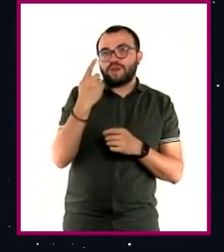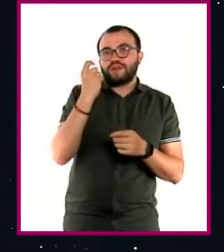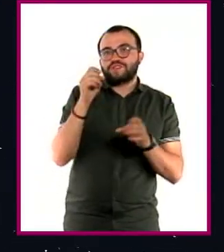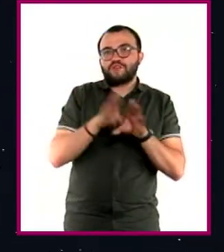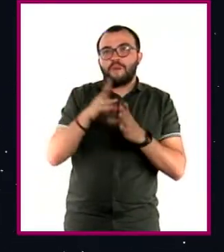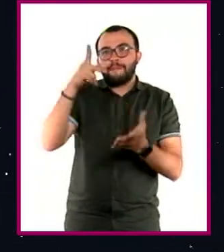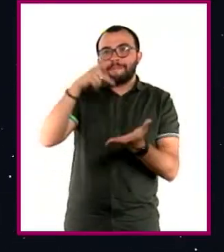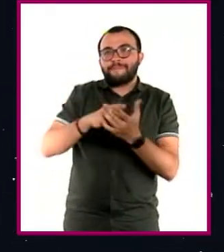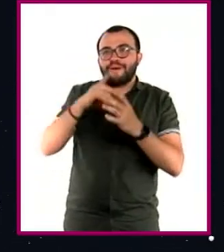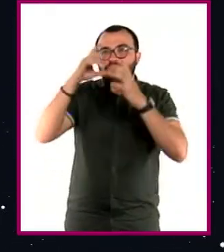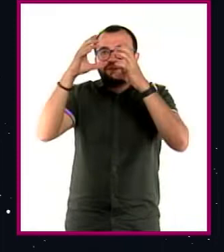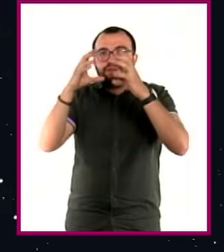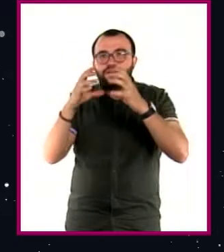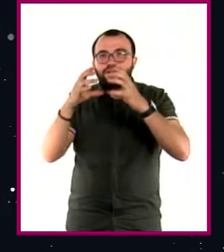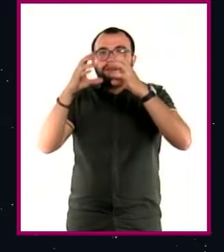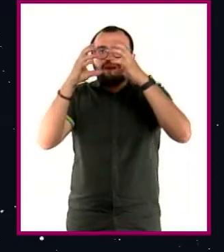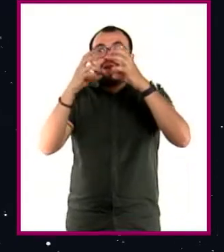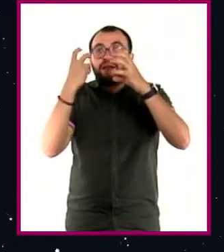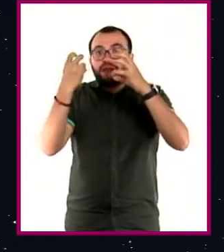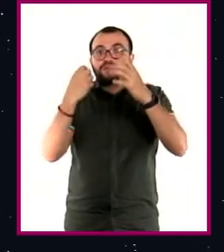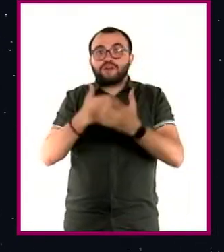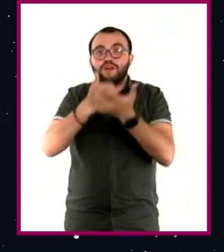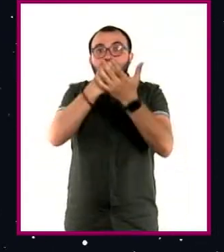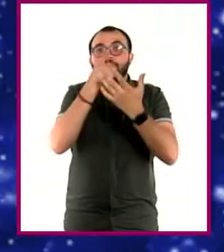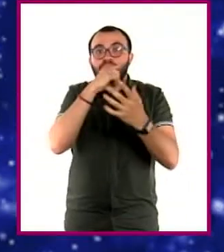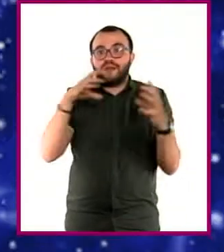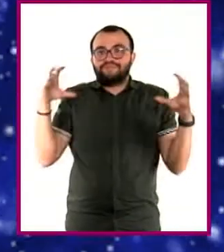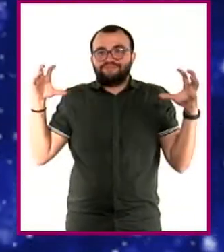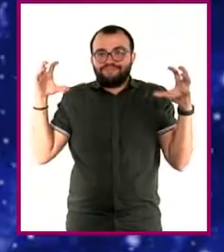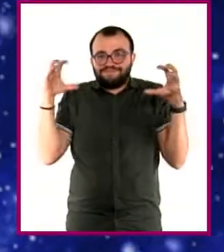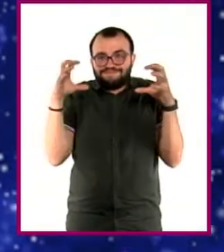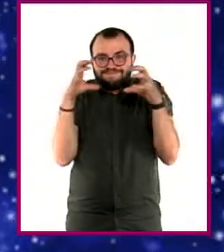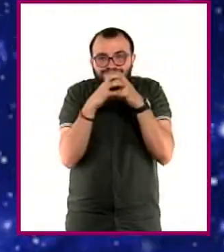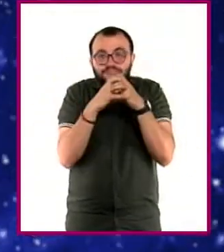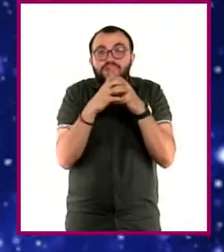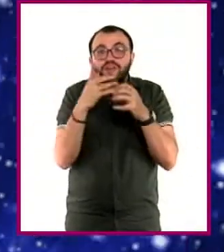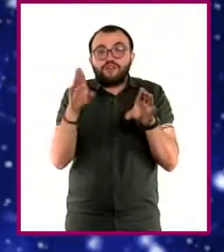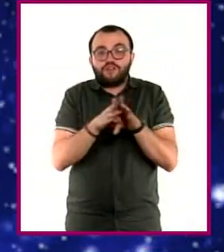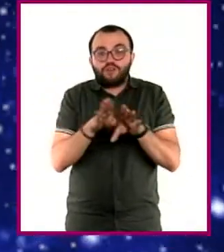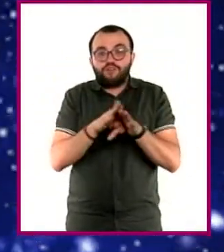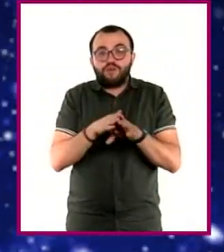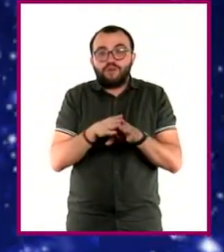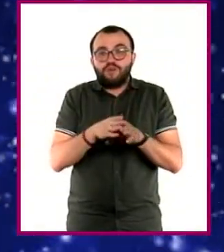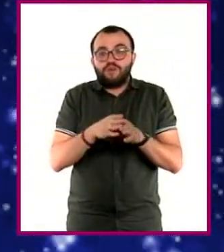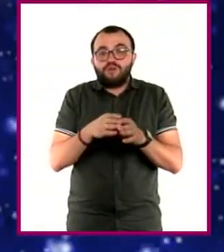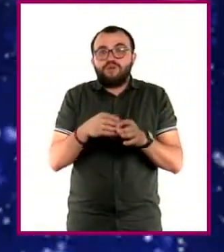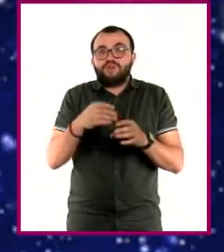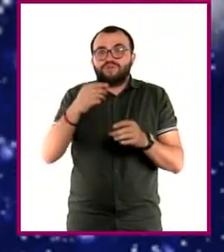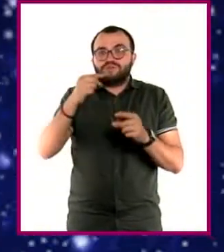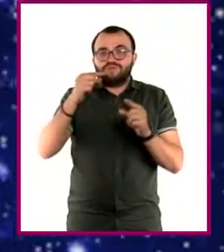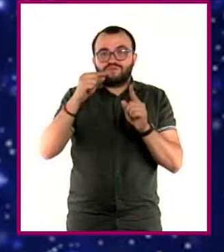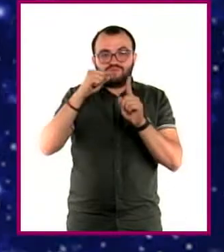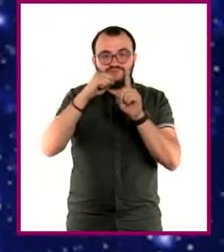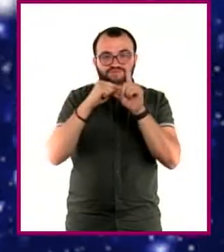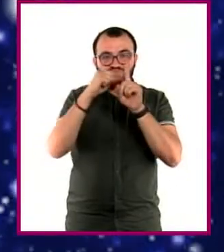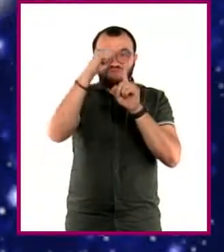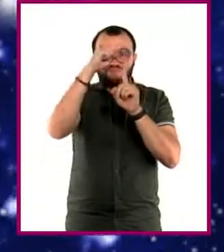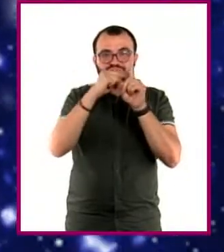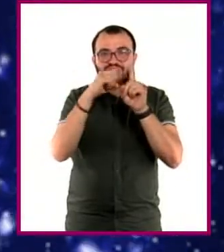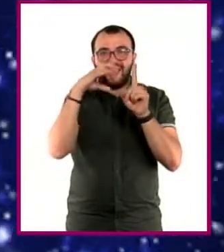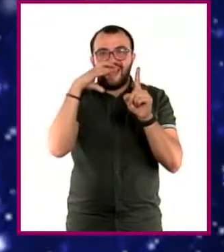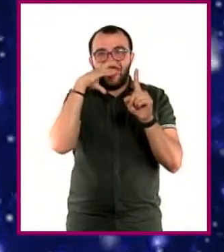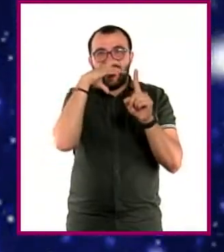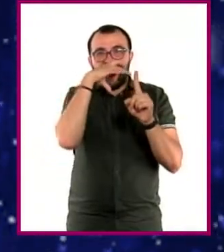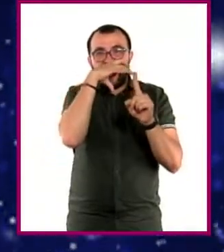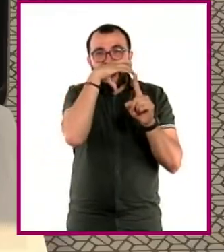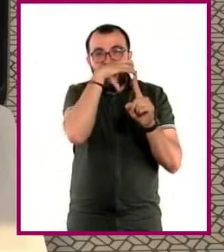se va a encargar de comprimir el sistema hasta llevarlo a temperaturas de miles de grados Kelvin. En ese momento se va a prender